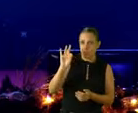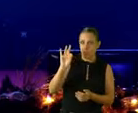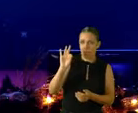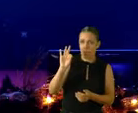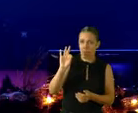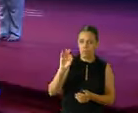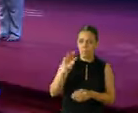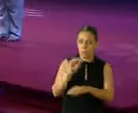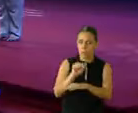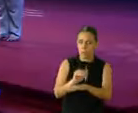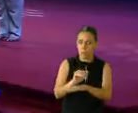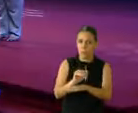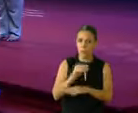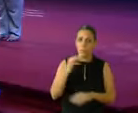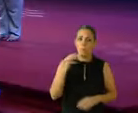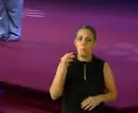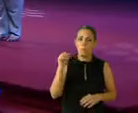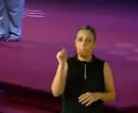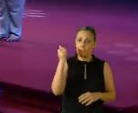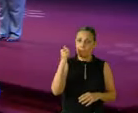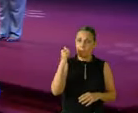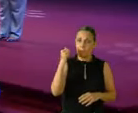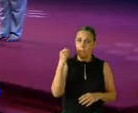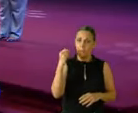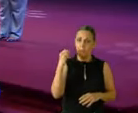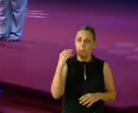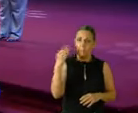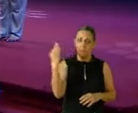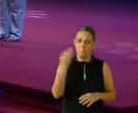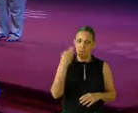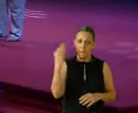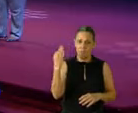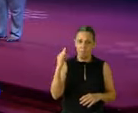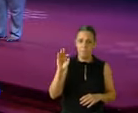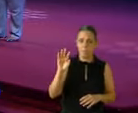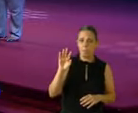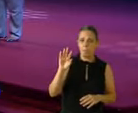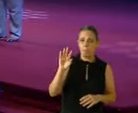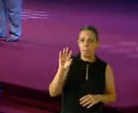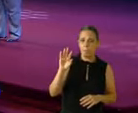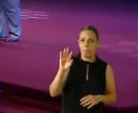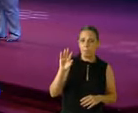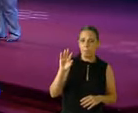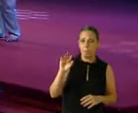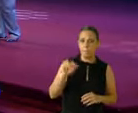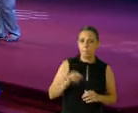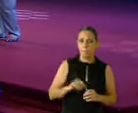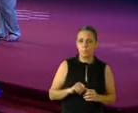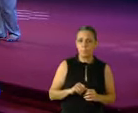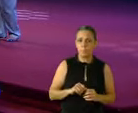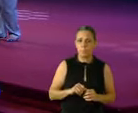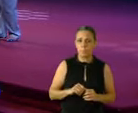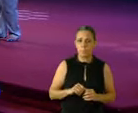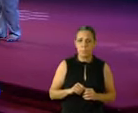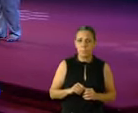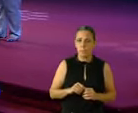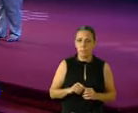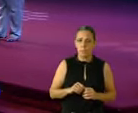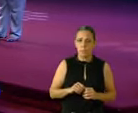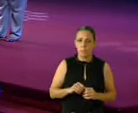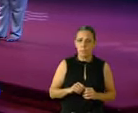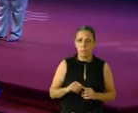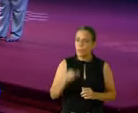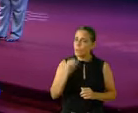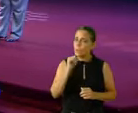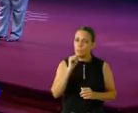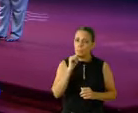diciembre, iba a estar ministrando la doctora Liz Millán. Así que corra la voz, no solo es para matrimonios de la iglesia, sino si usted tiene un